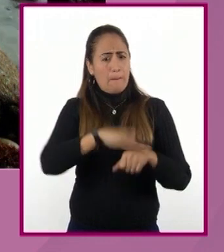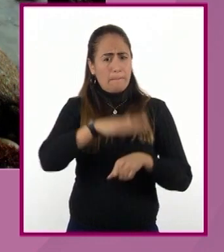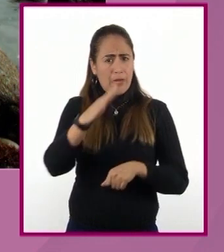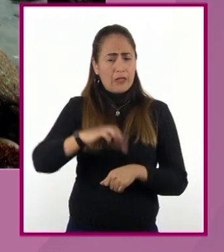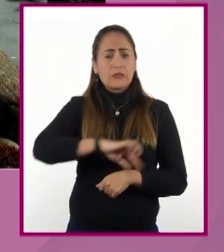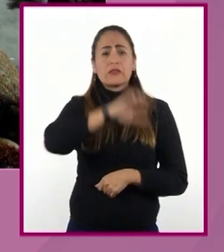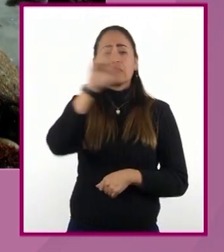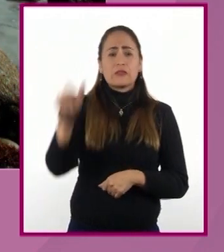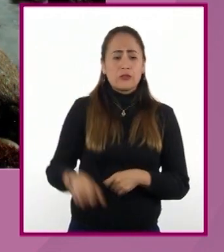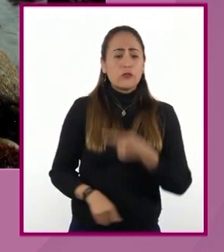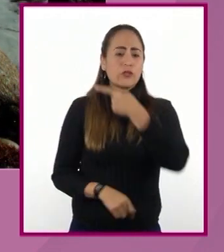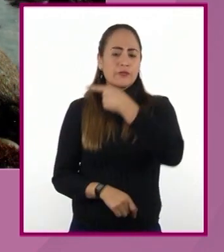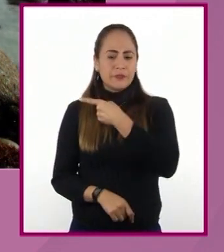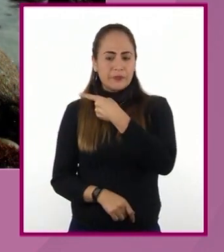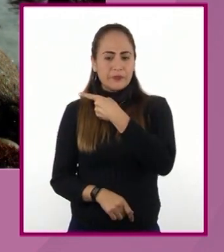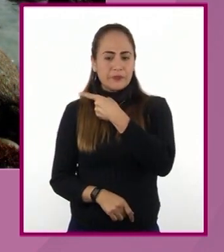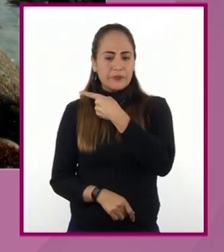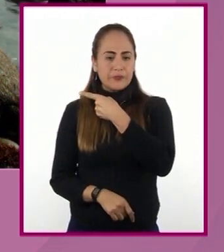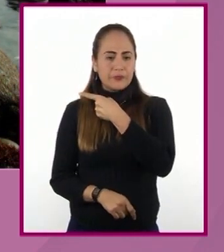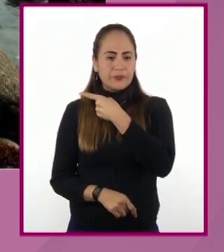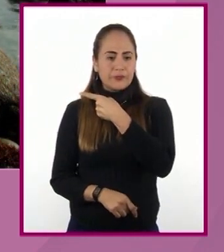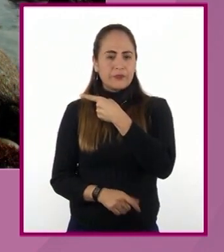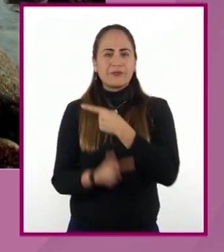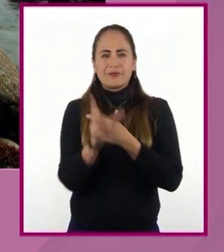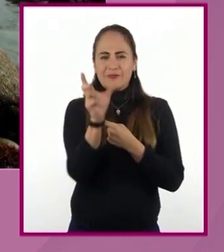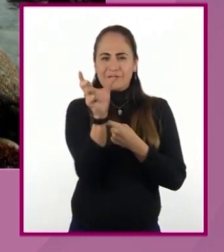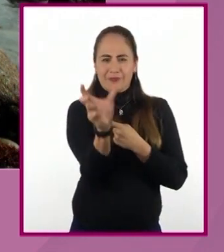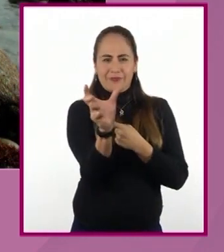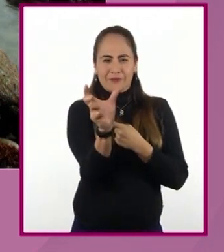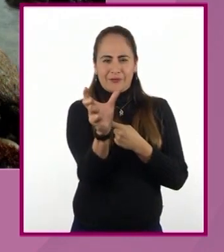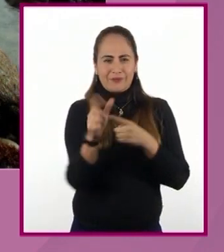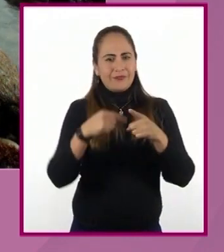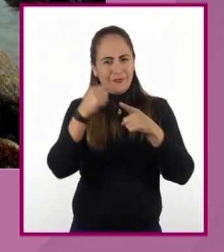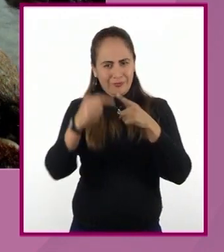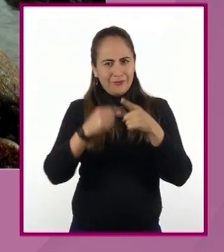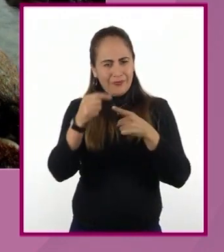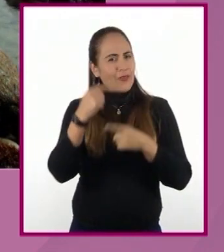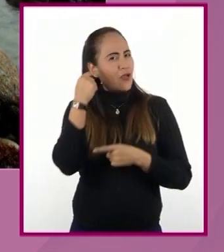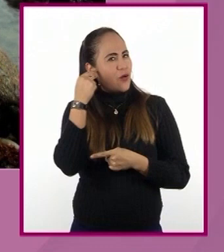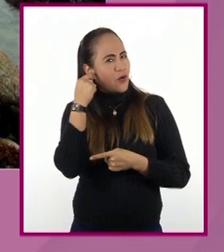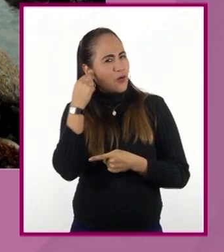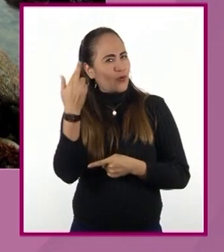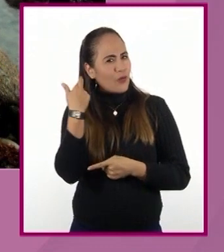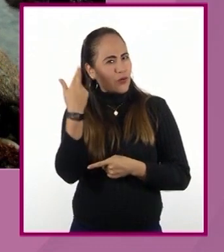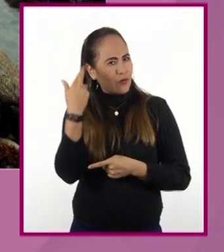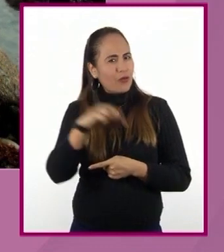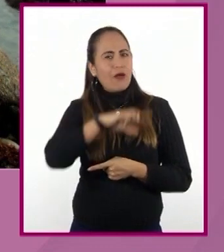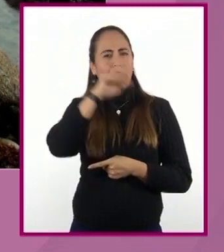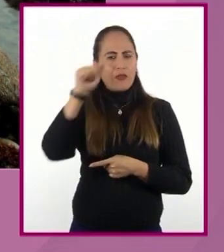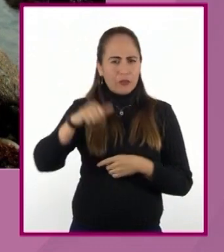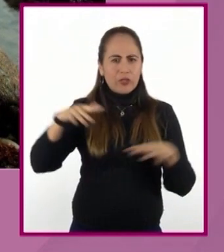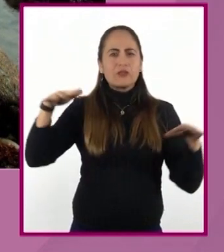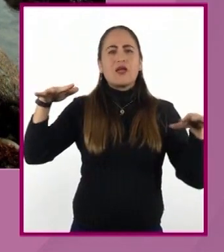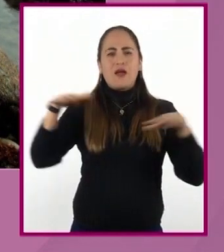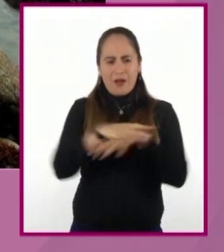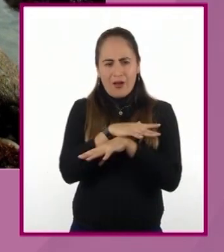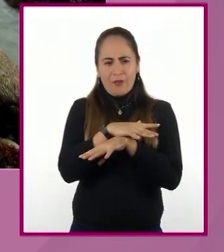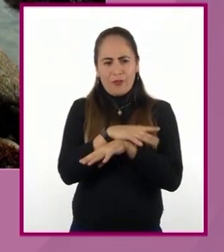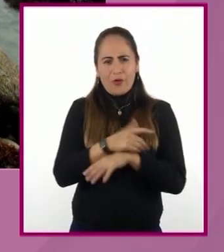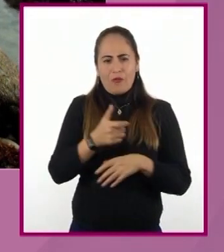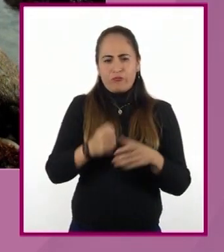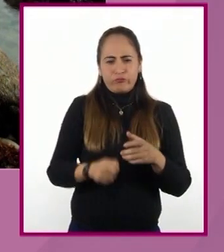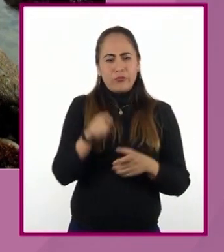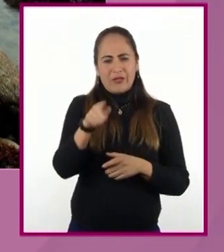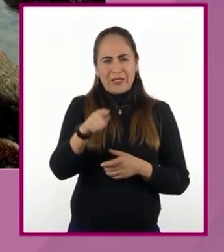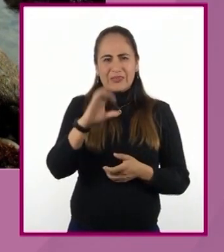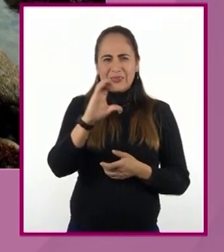Posteriormente, se lanza al mercado el reproductor de cassettes. Paralelamente, con los avances en el campo digital, se desarrollaron los grabadores y reproductores de